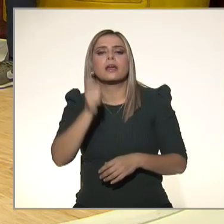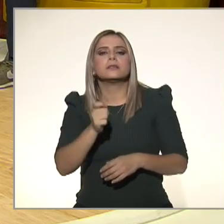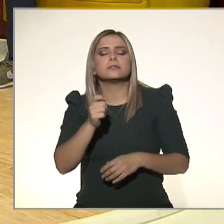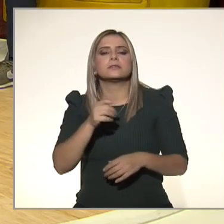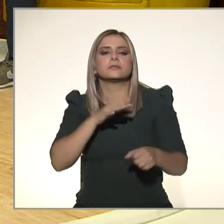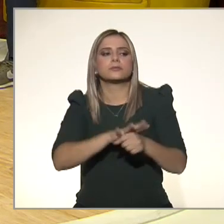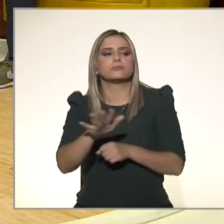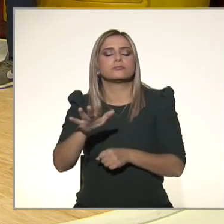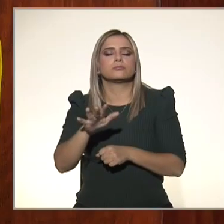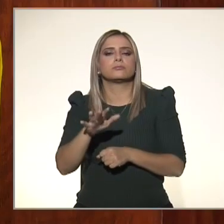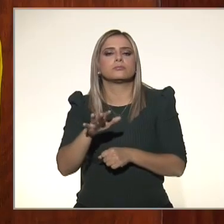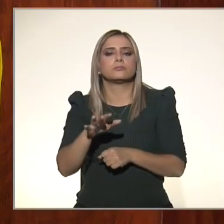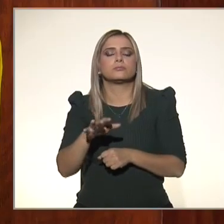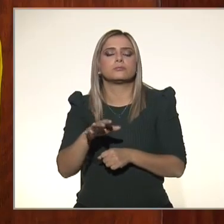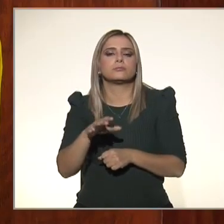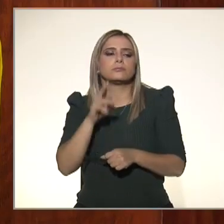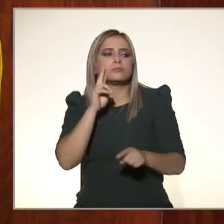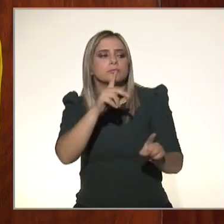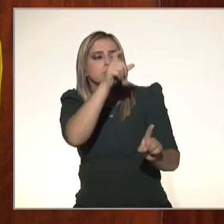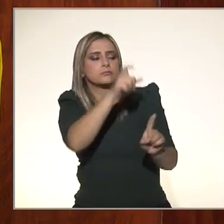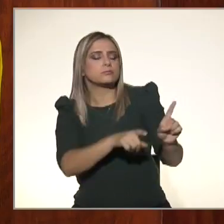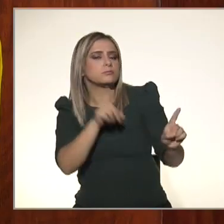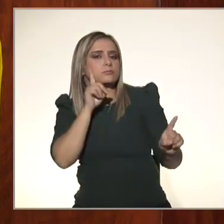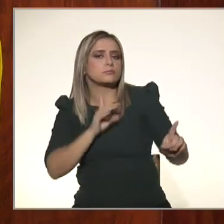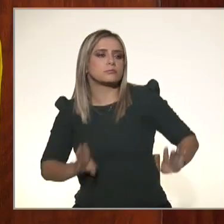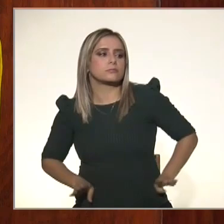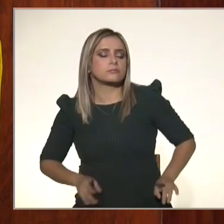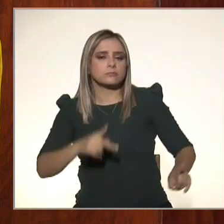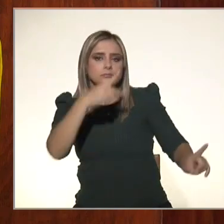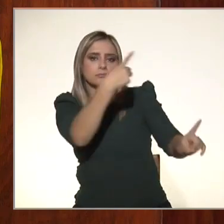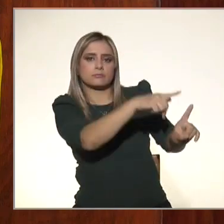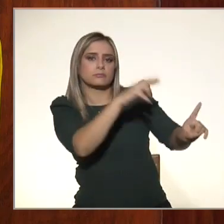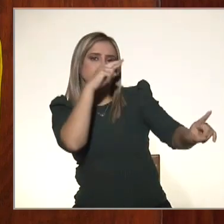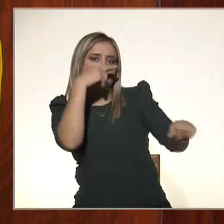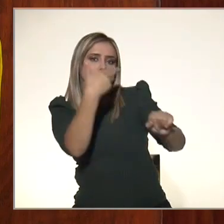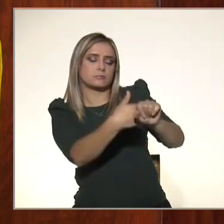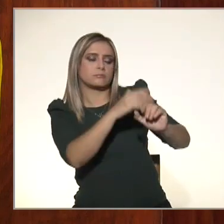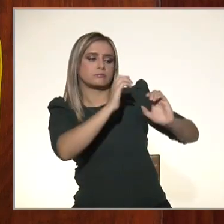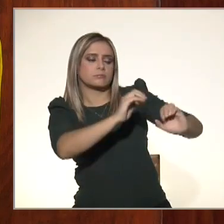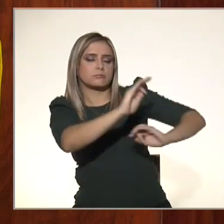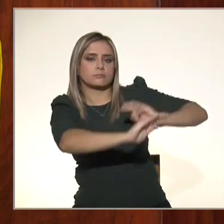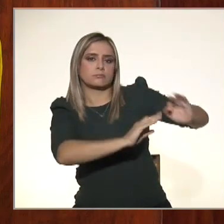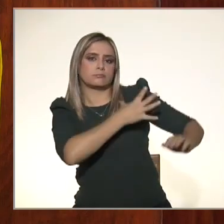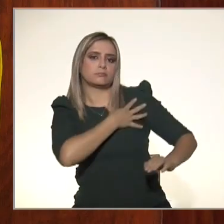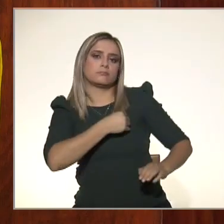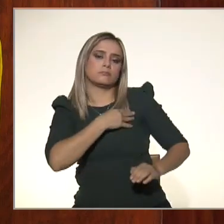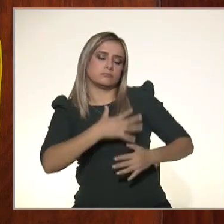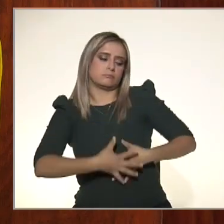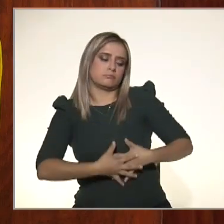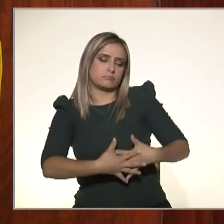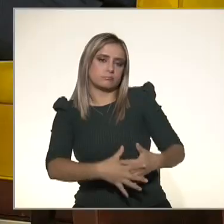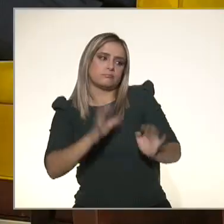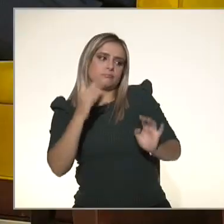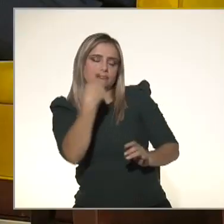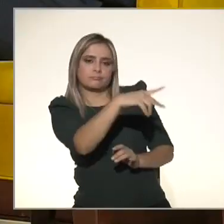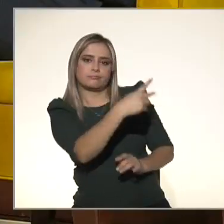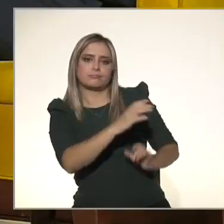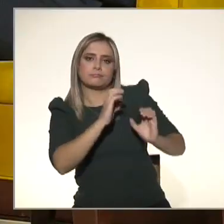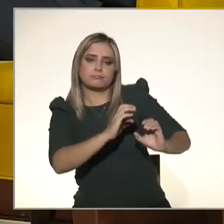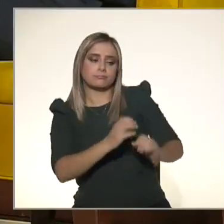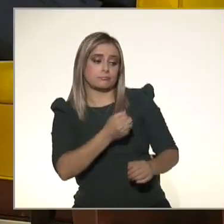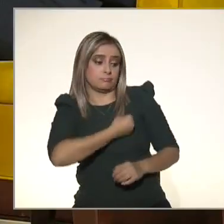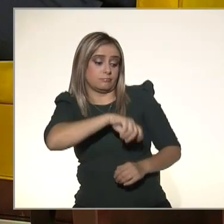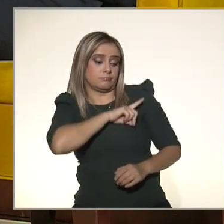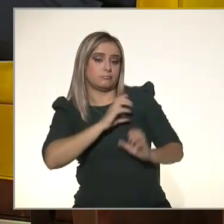de género, ¿no? Tiene que ver con esta cuestión de relegar el tema del cuidado, incluyendo el tema del cuidado de la